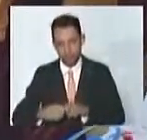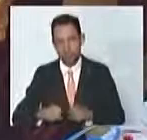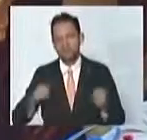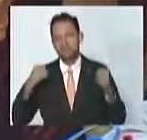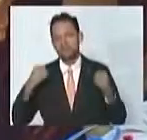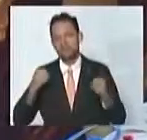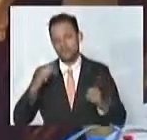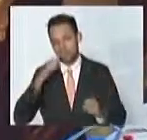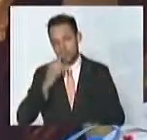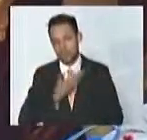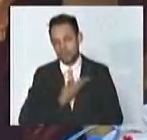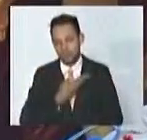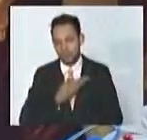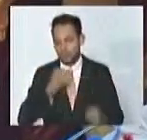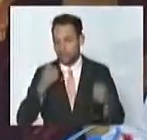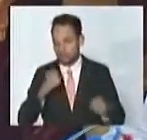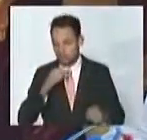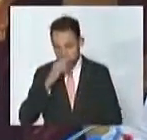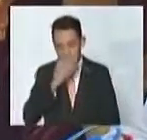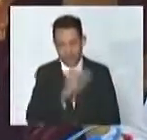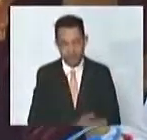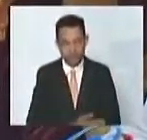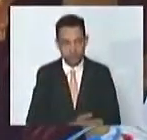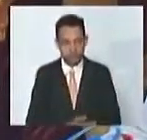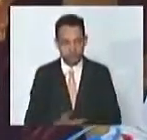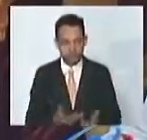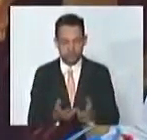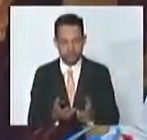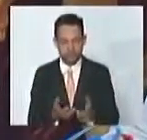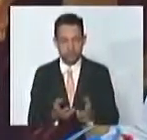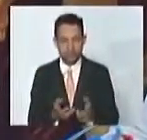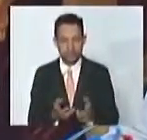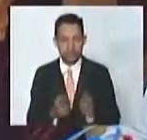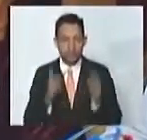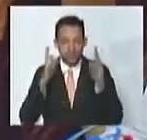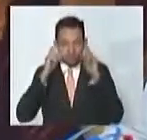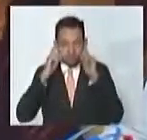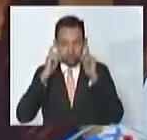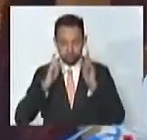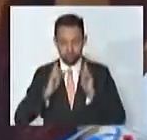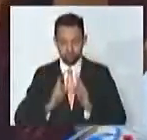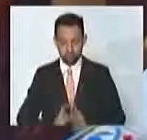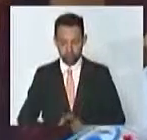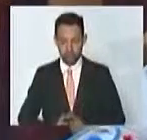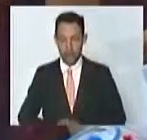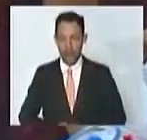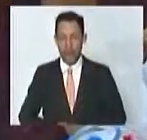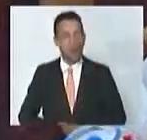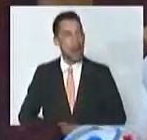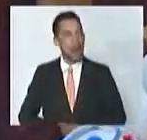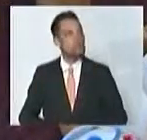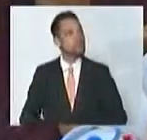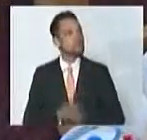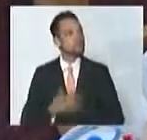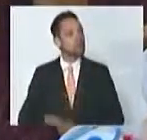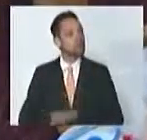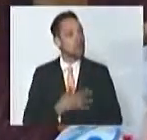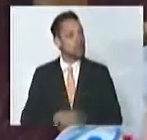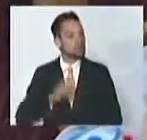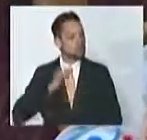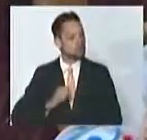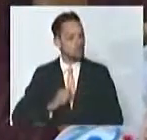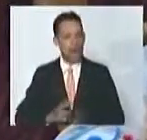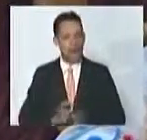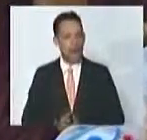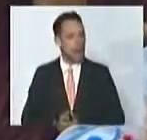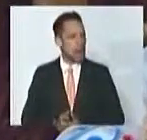muchos padres. Es que mi hijo mantiene con el iPod prendido y los audífonos puestos, y eso, mejor dicho, se